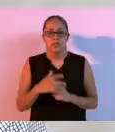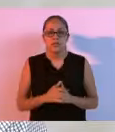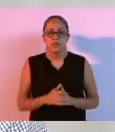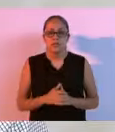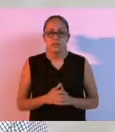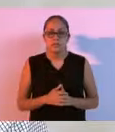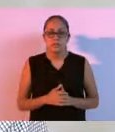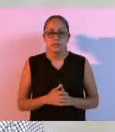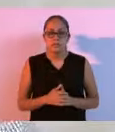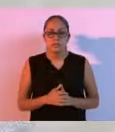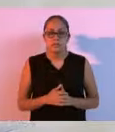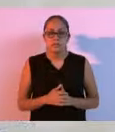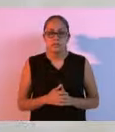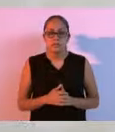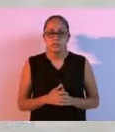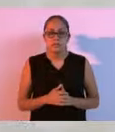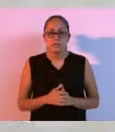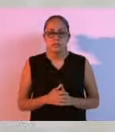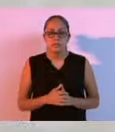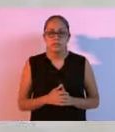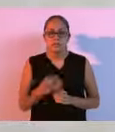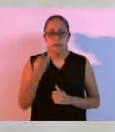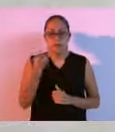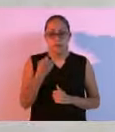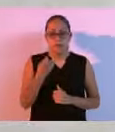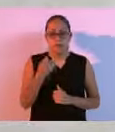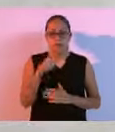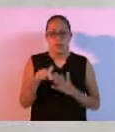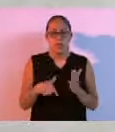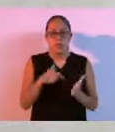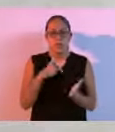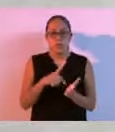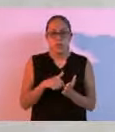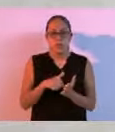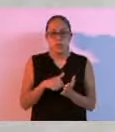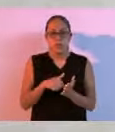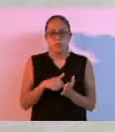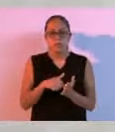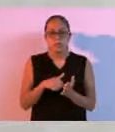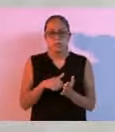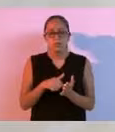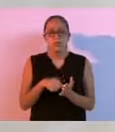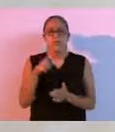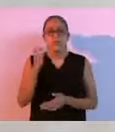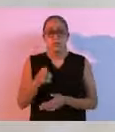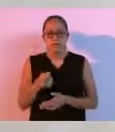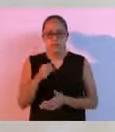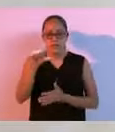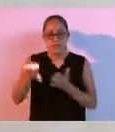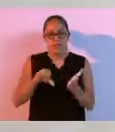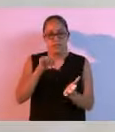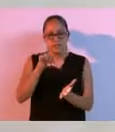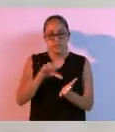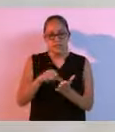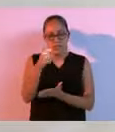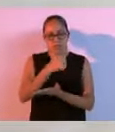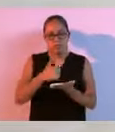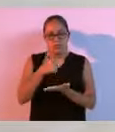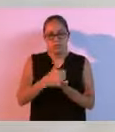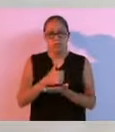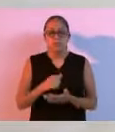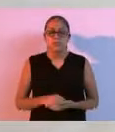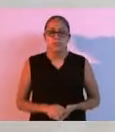siglo XIX, y que se conformó en el centro, en el corazón de la ciudad.